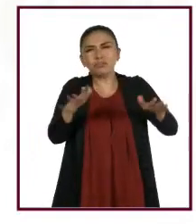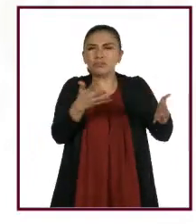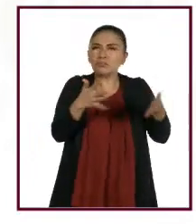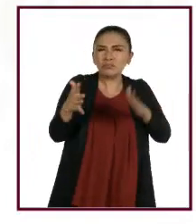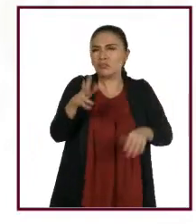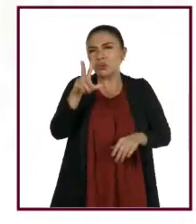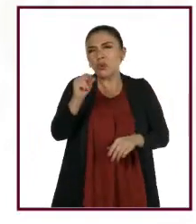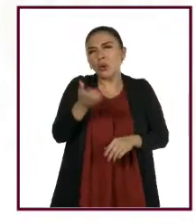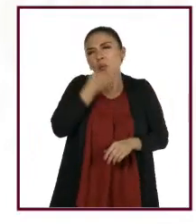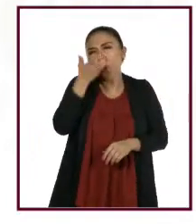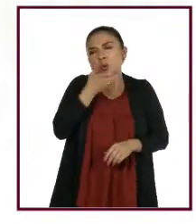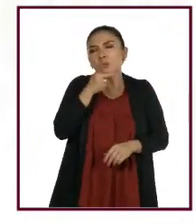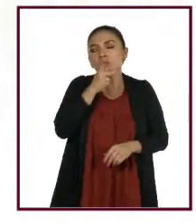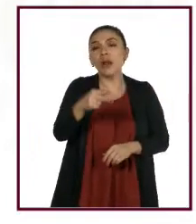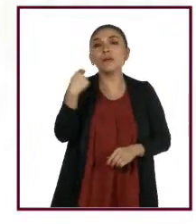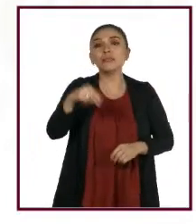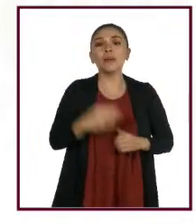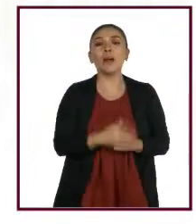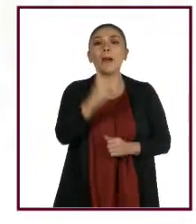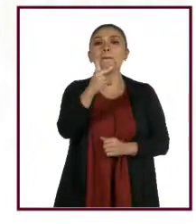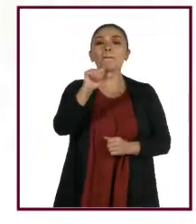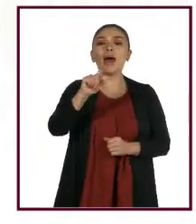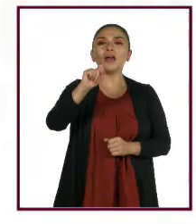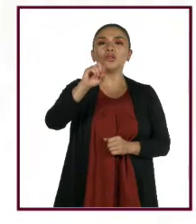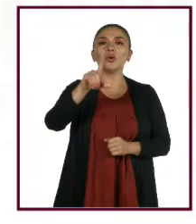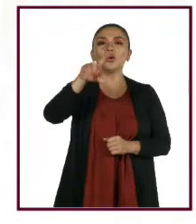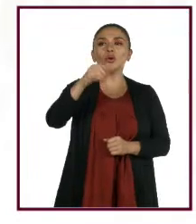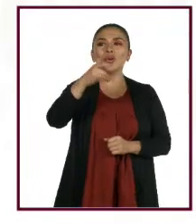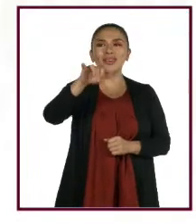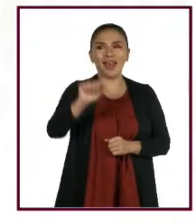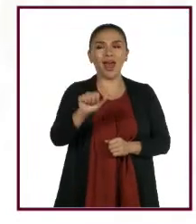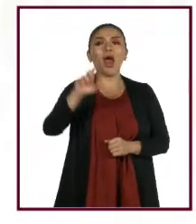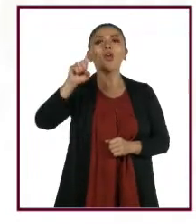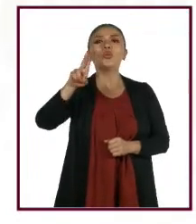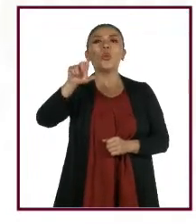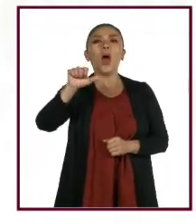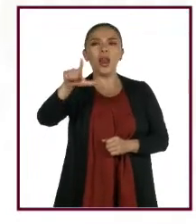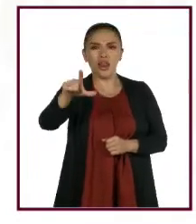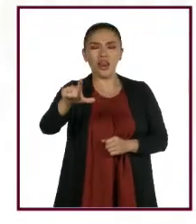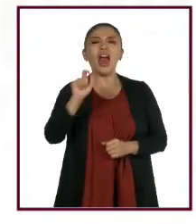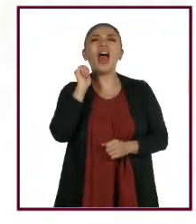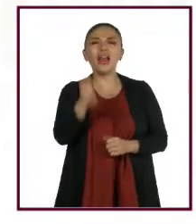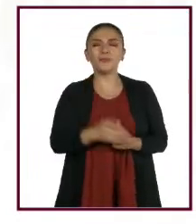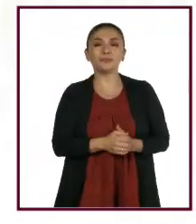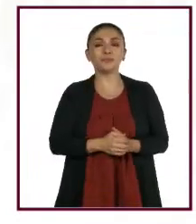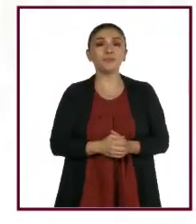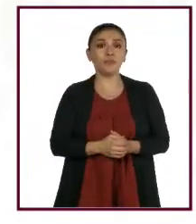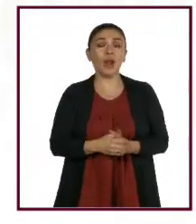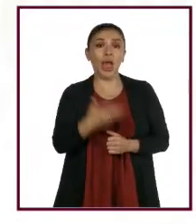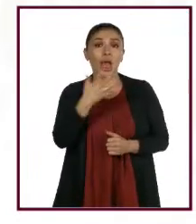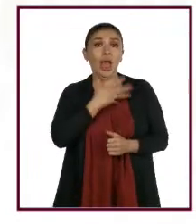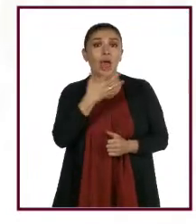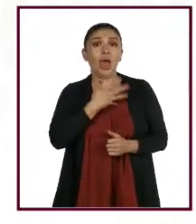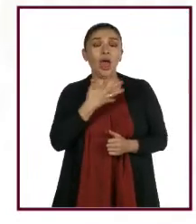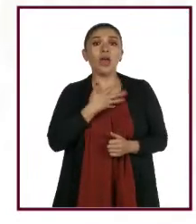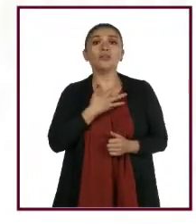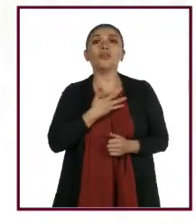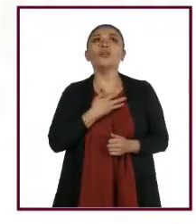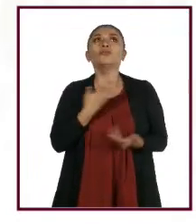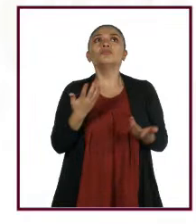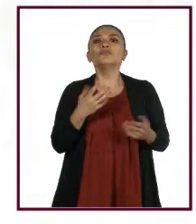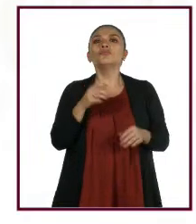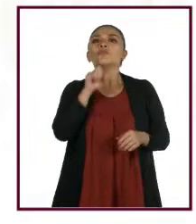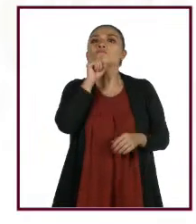vez no es muy común, que se llama patología dual. La patología dual es la existencia simultánea o